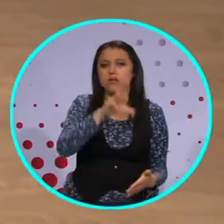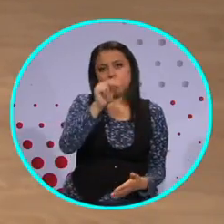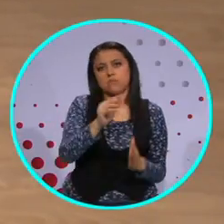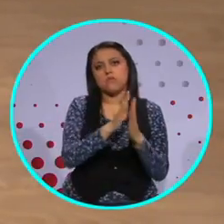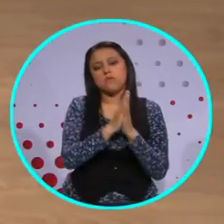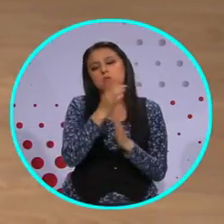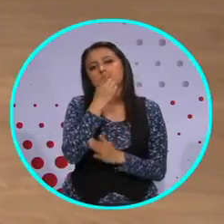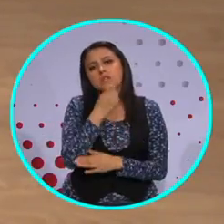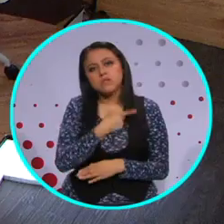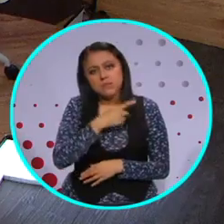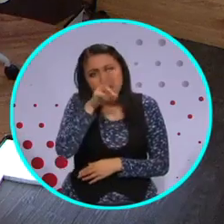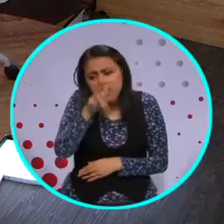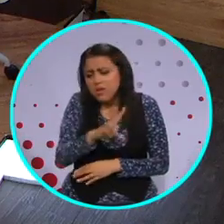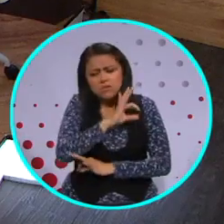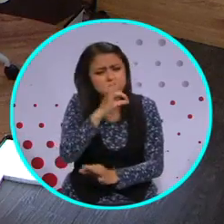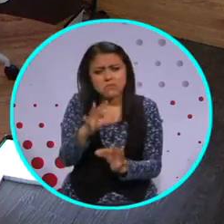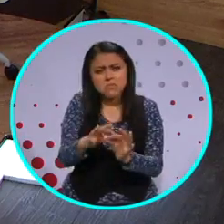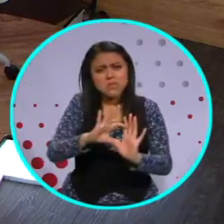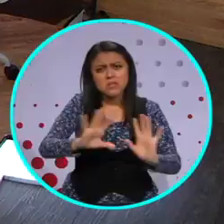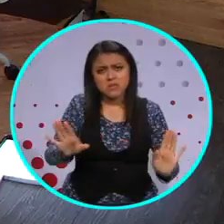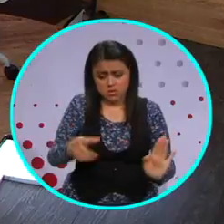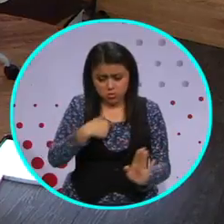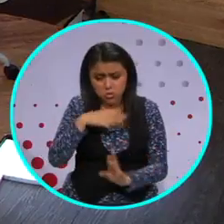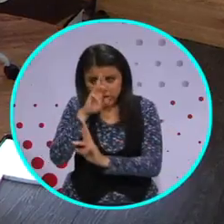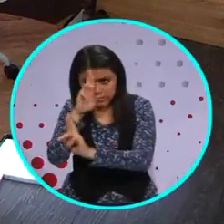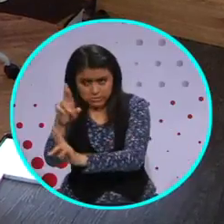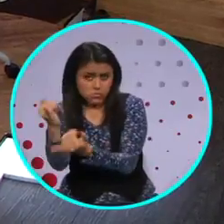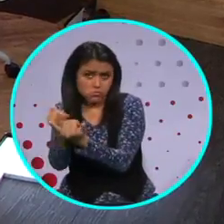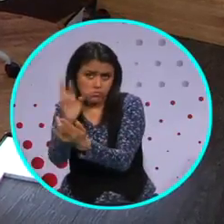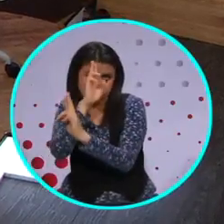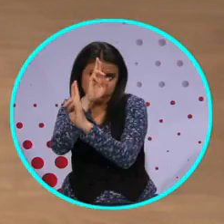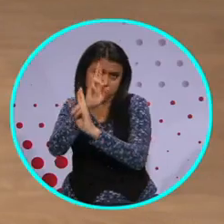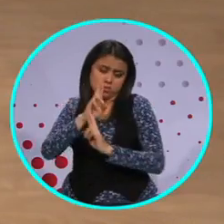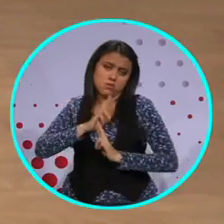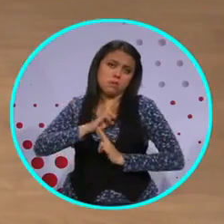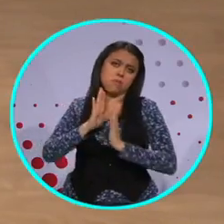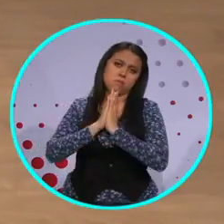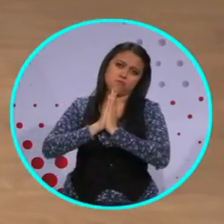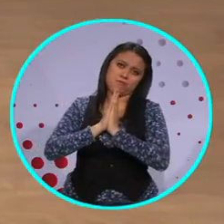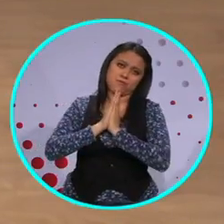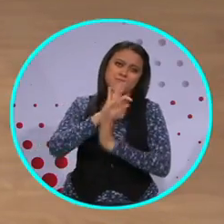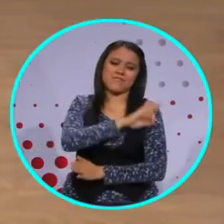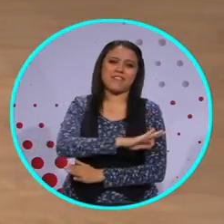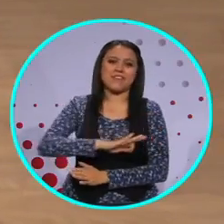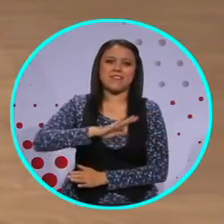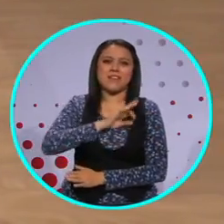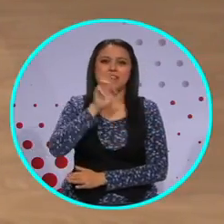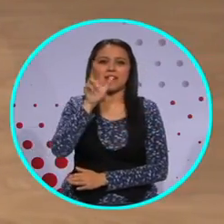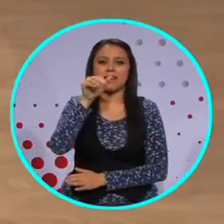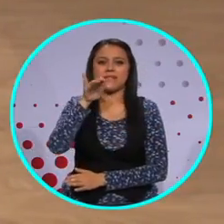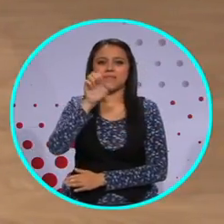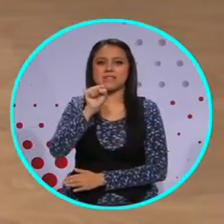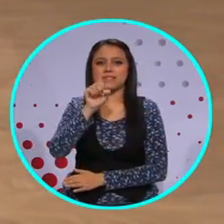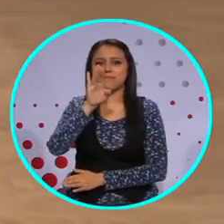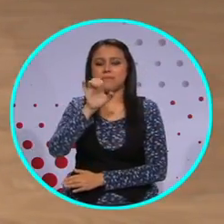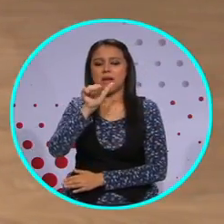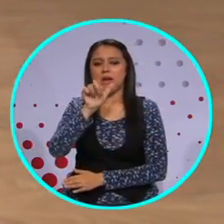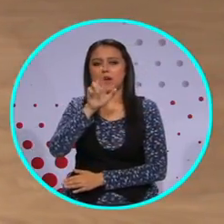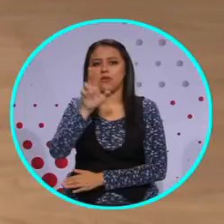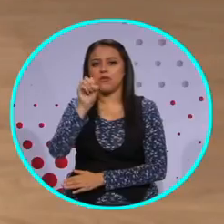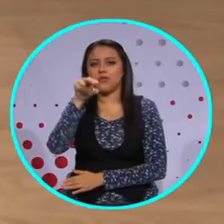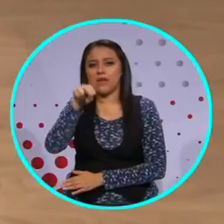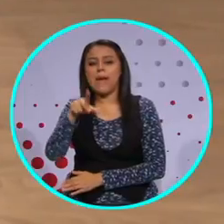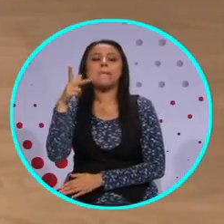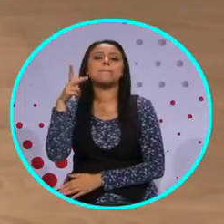dígame lo que puede hacer yo lo respeto porque no me respetan a mí como ciudadano felicidades a ramsés barón a su